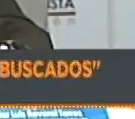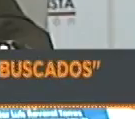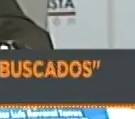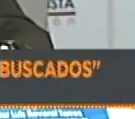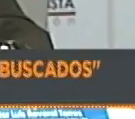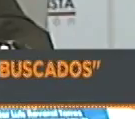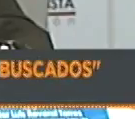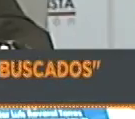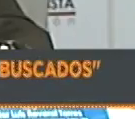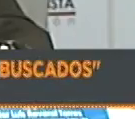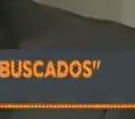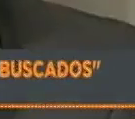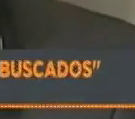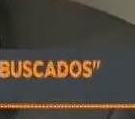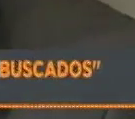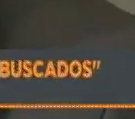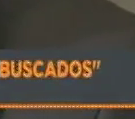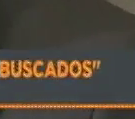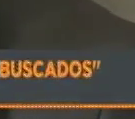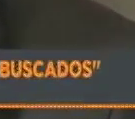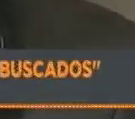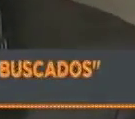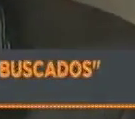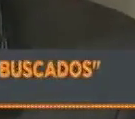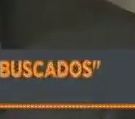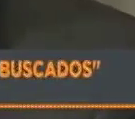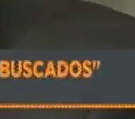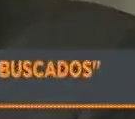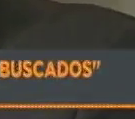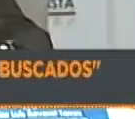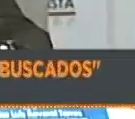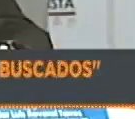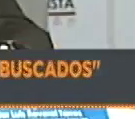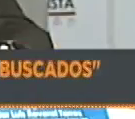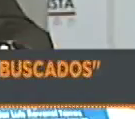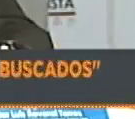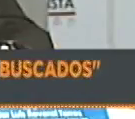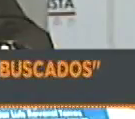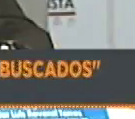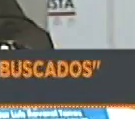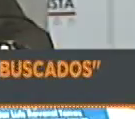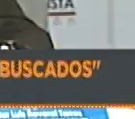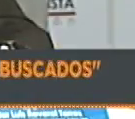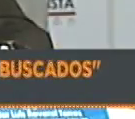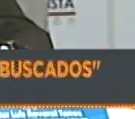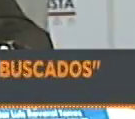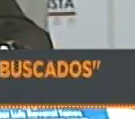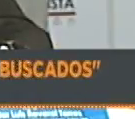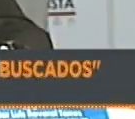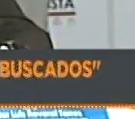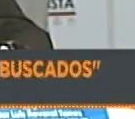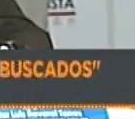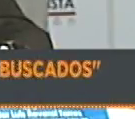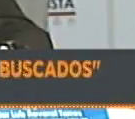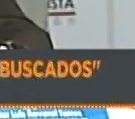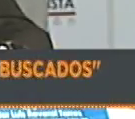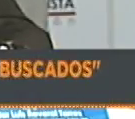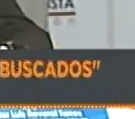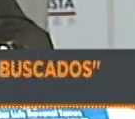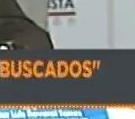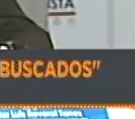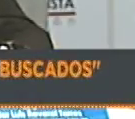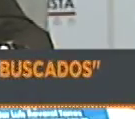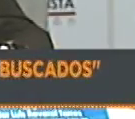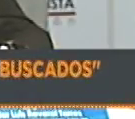para coordinar algunos aspectos relevantes en materia de investigación penal con todos los operadores de